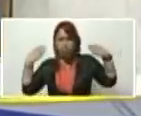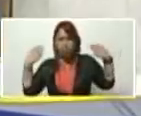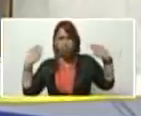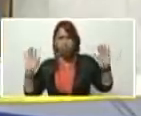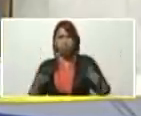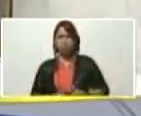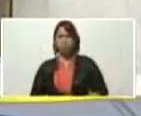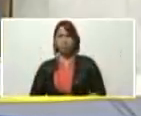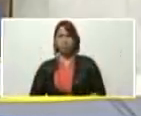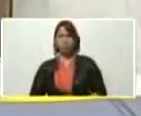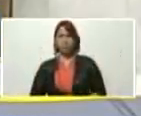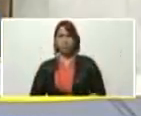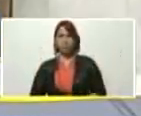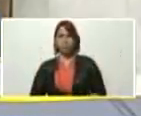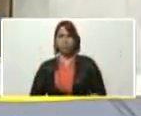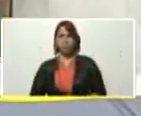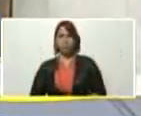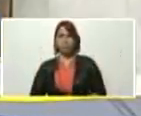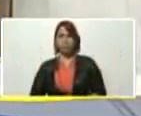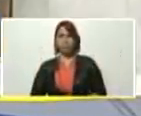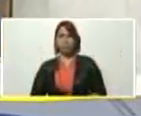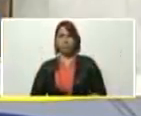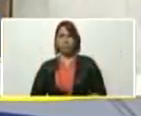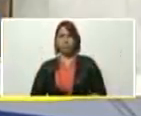Cámaras, Zulia.